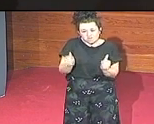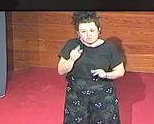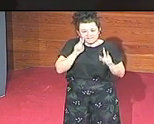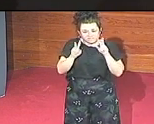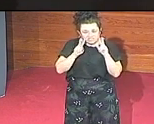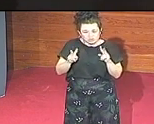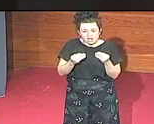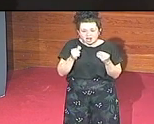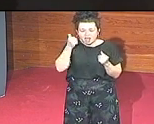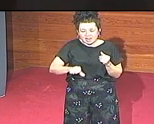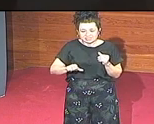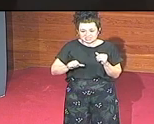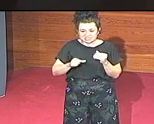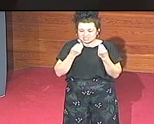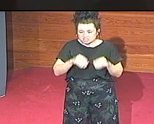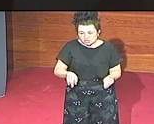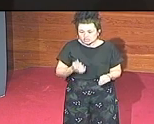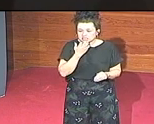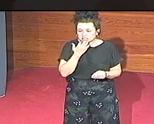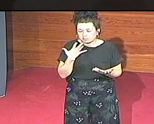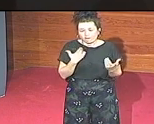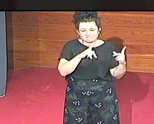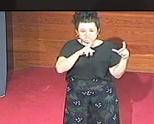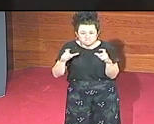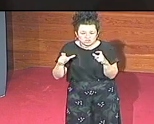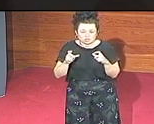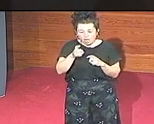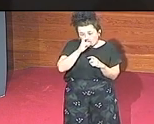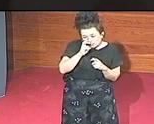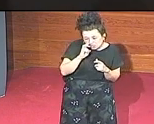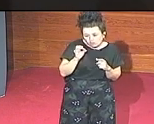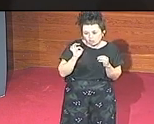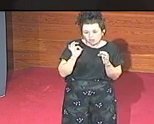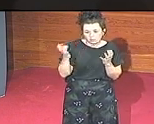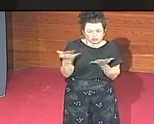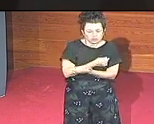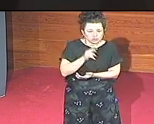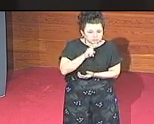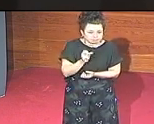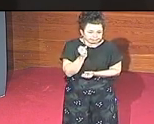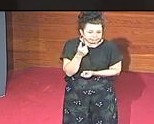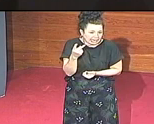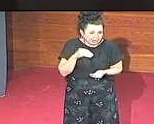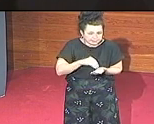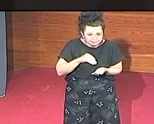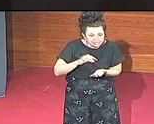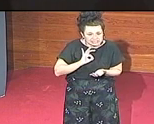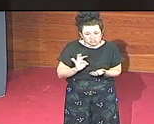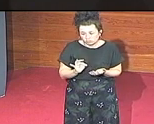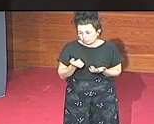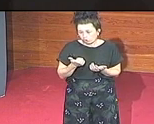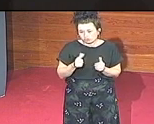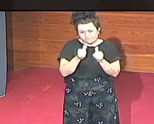con fotografías antiguas que todo el mundo ha visto mil veces o con los mismos gestos de siempre y es una manera pues bueno diferente de